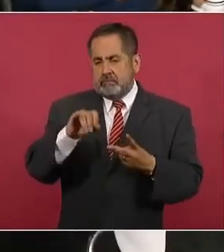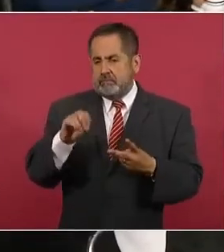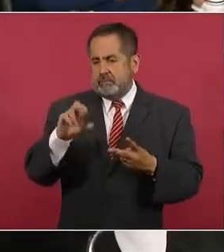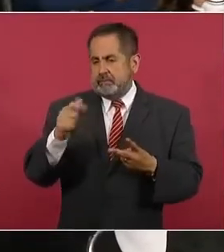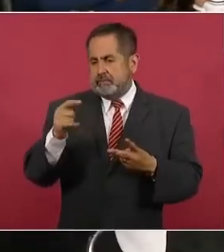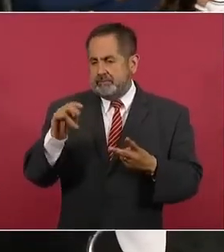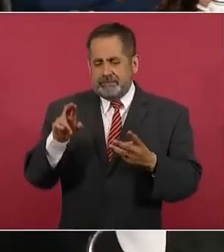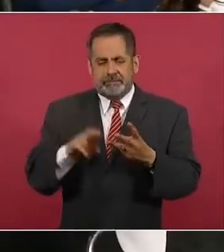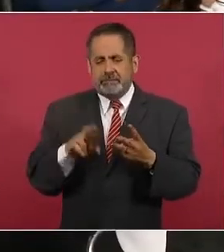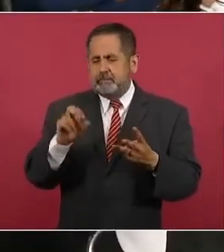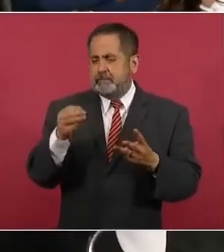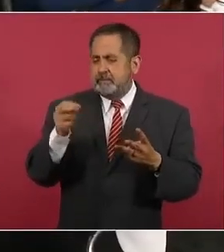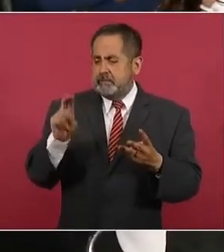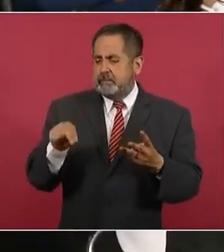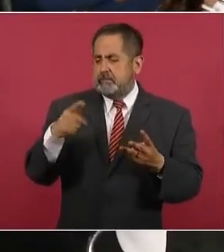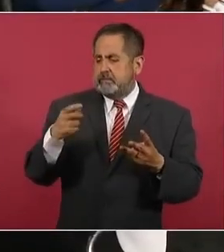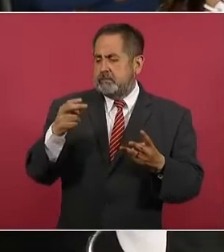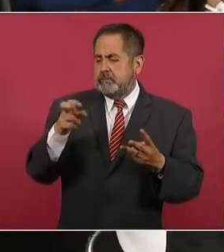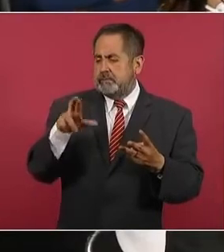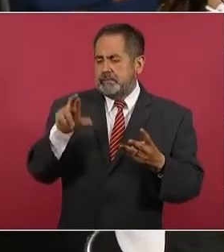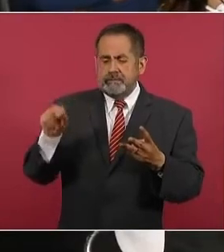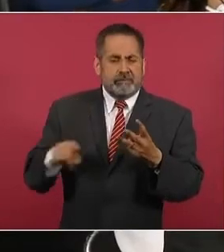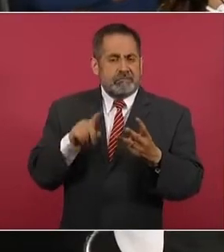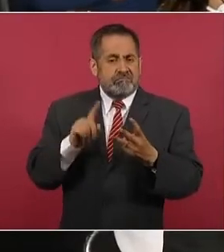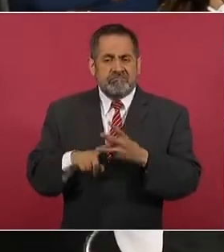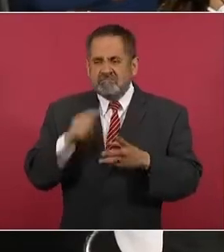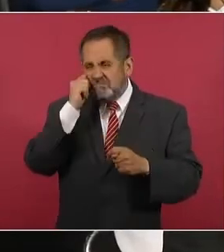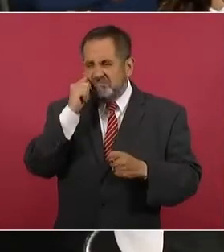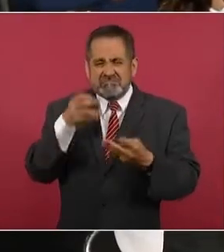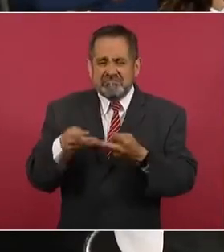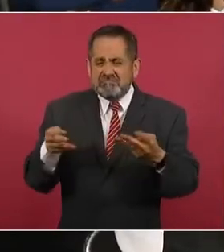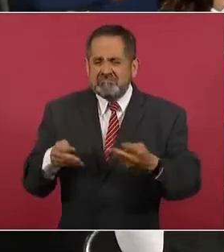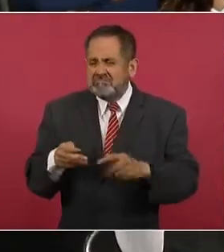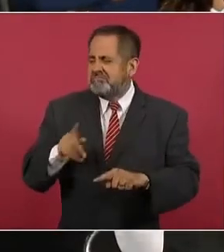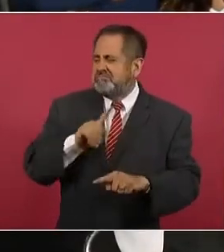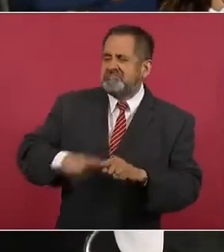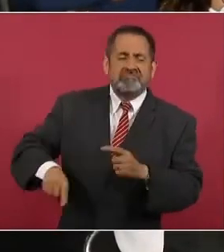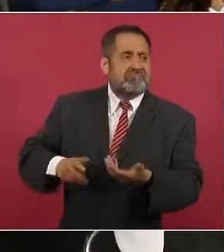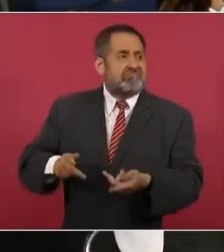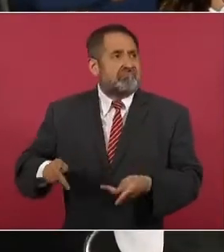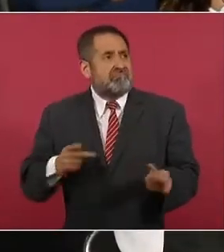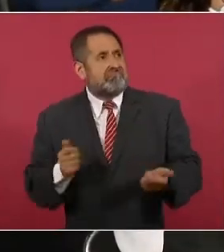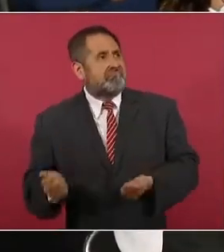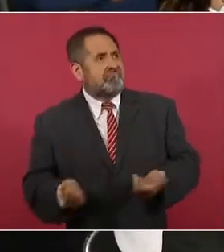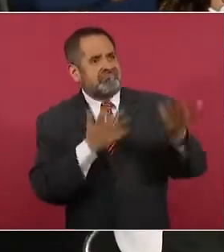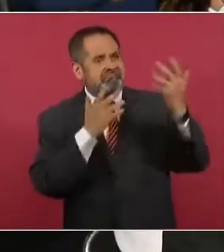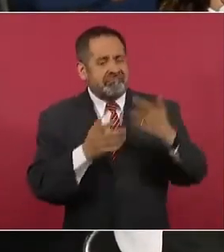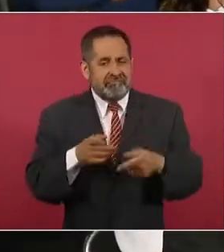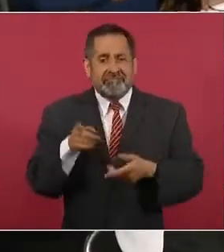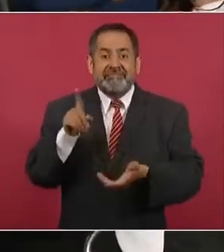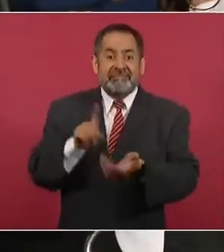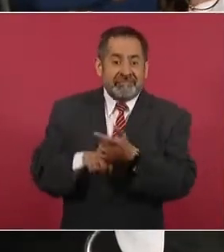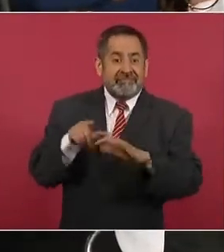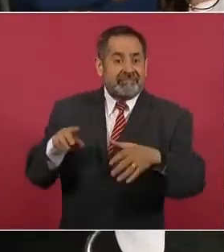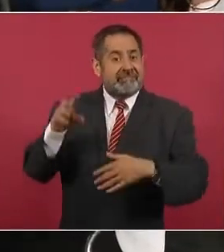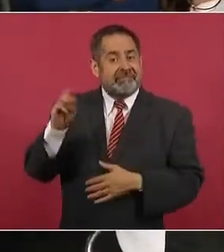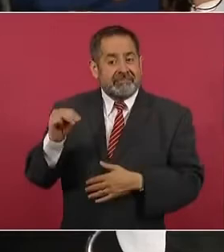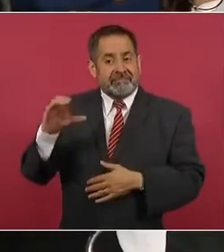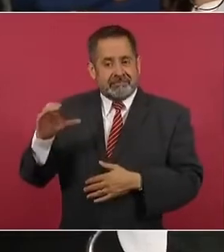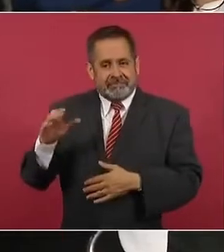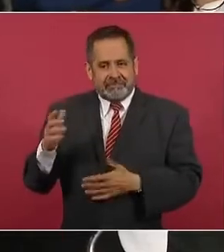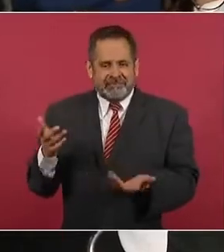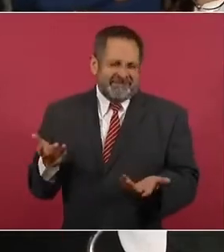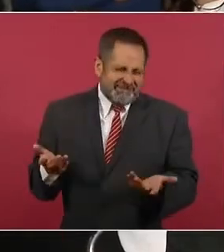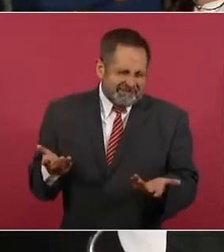Quintero, Ramón Guerrero, vendieron patrimonio municipal, todos ellos de Movimiento Ciudadano, para que de pronto los vemos en